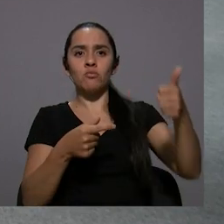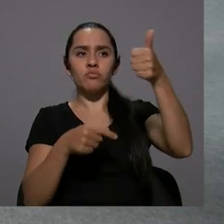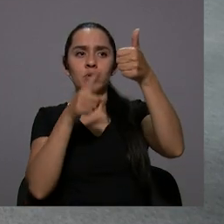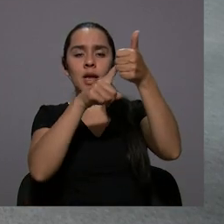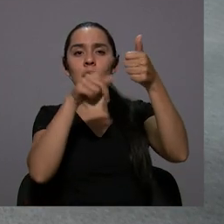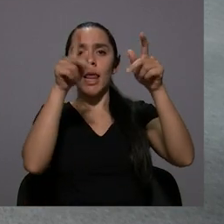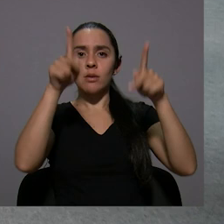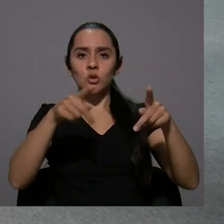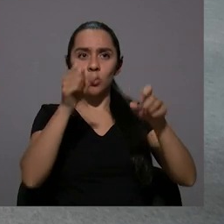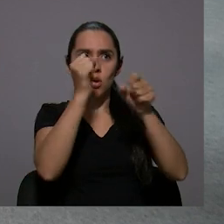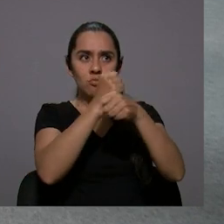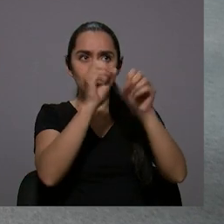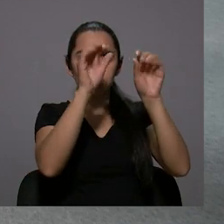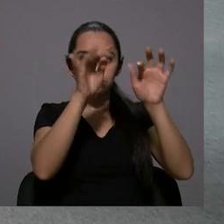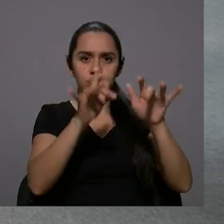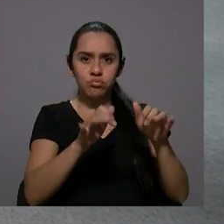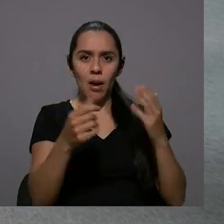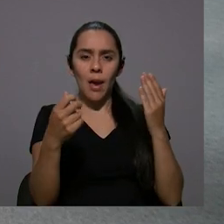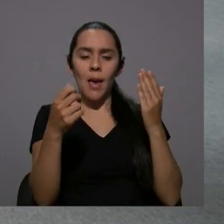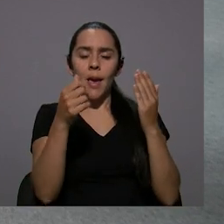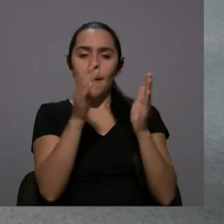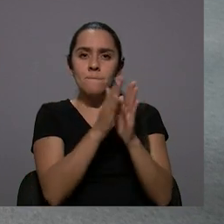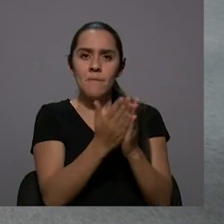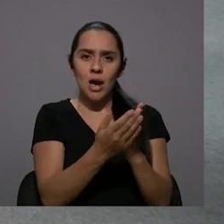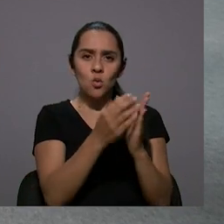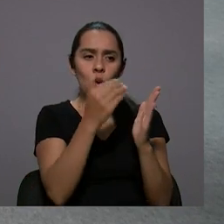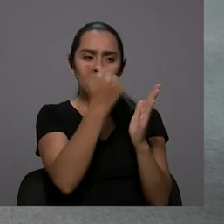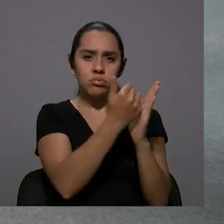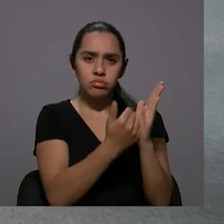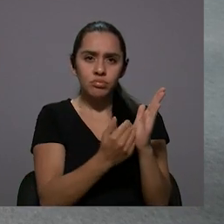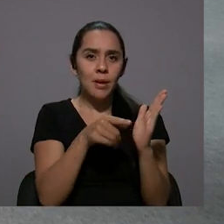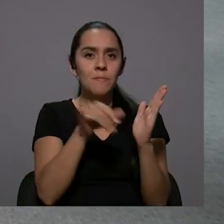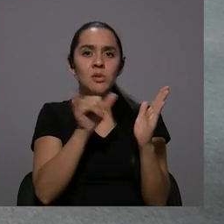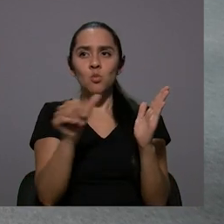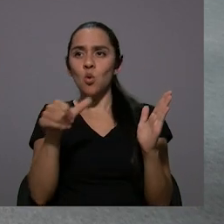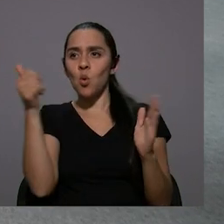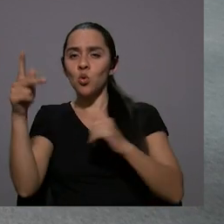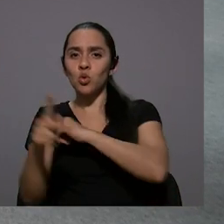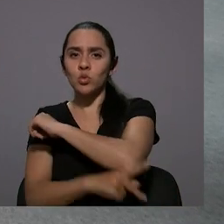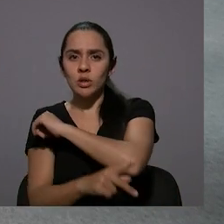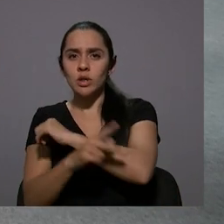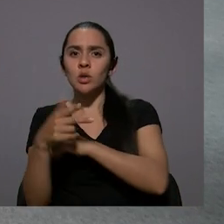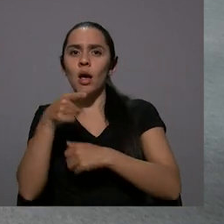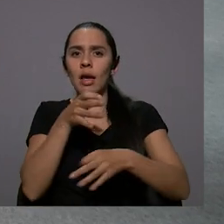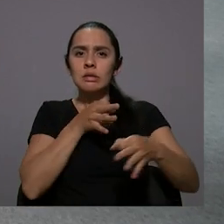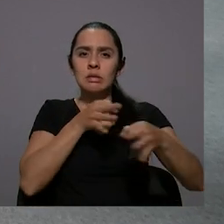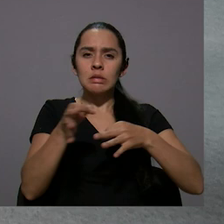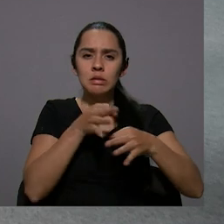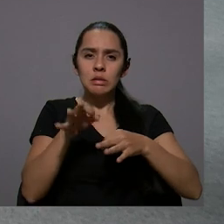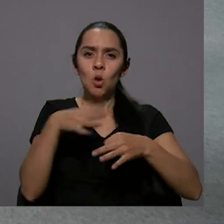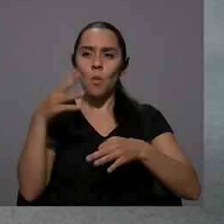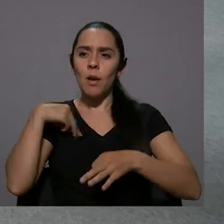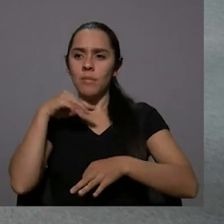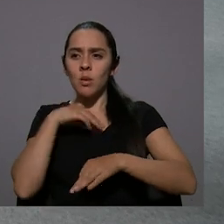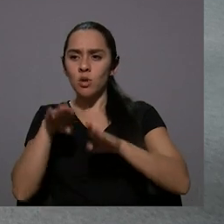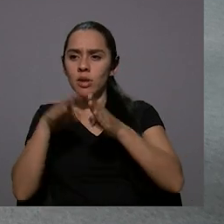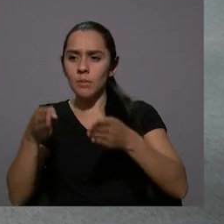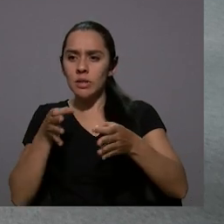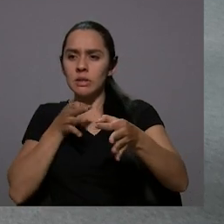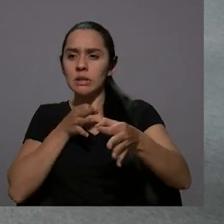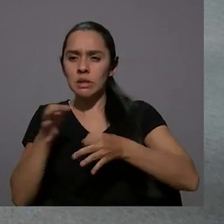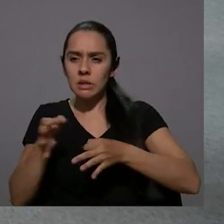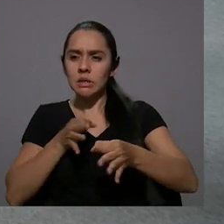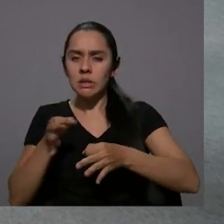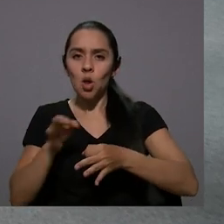se dedicaron a elaborar todos los manuales con base en los mismos que se haban utilizado en otros países de cómo explicarle tanto a los miembros de mesa